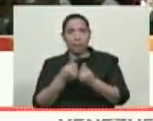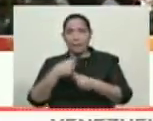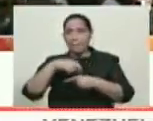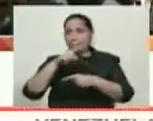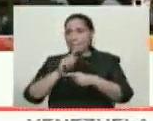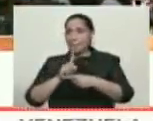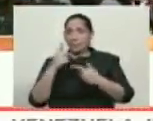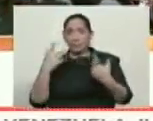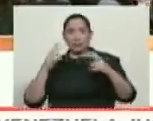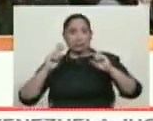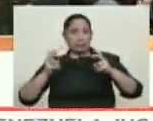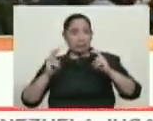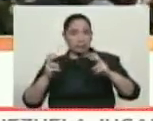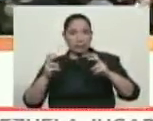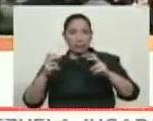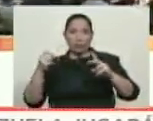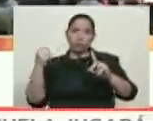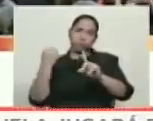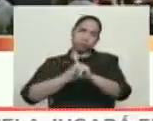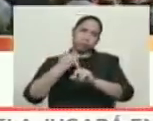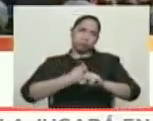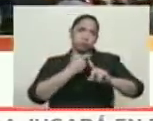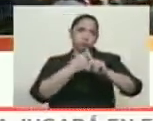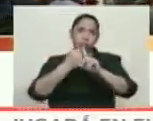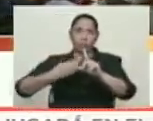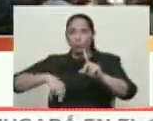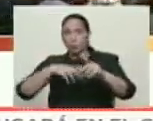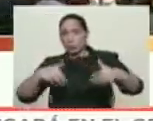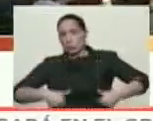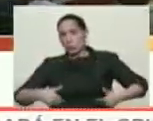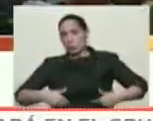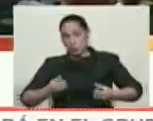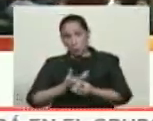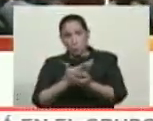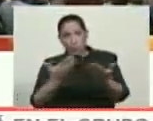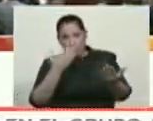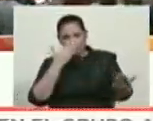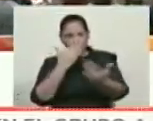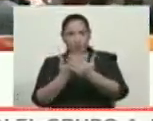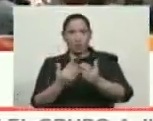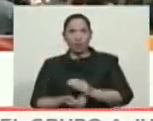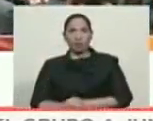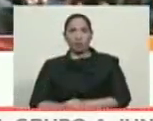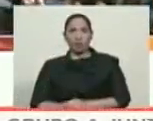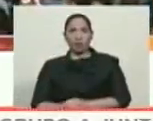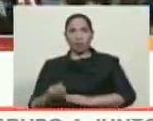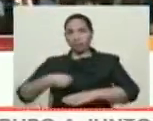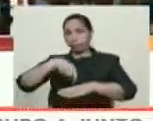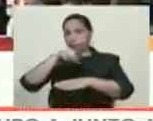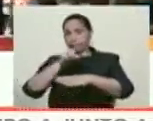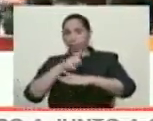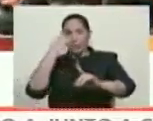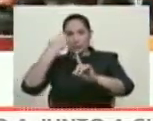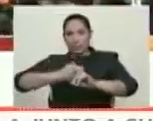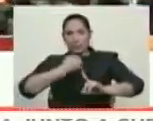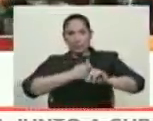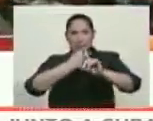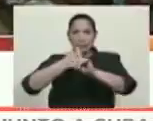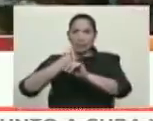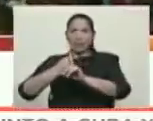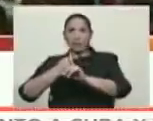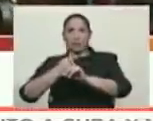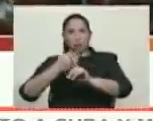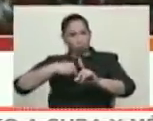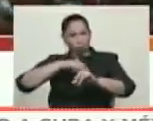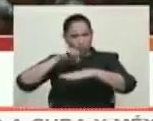de batalla donde más nos hemos fajado. Y ahí están ustedes al frente, protagonistas de esa batalla. ¿Nos vamos a